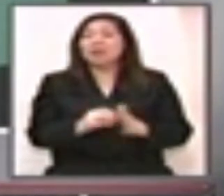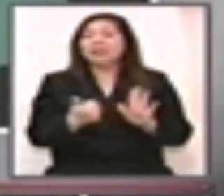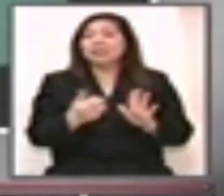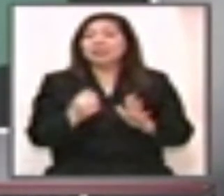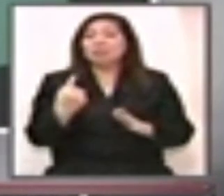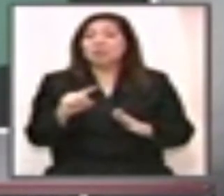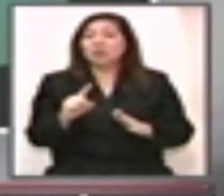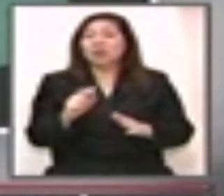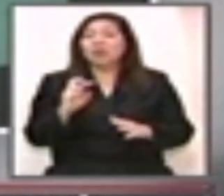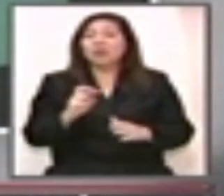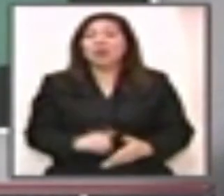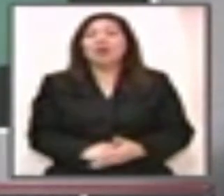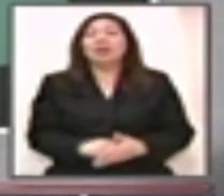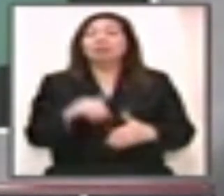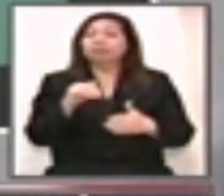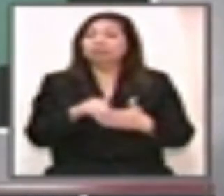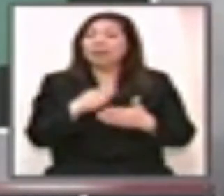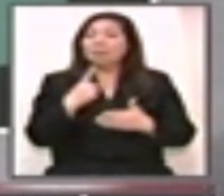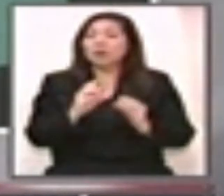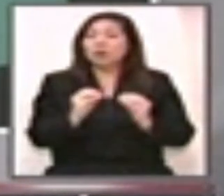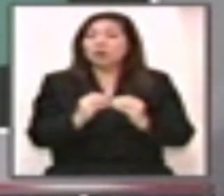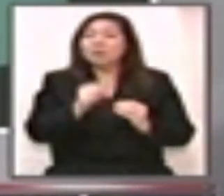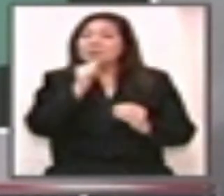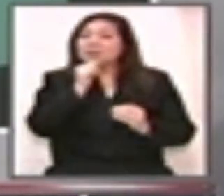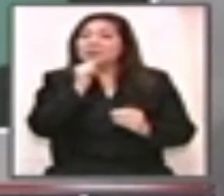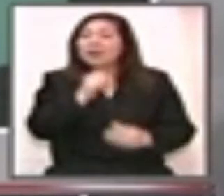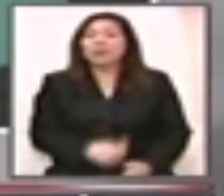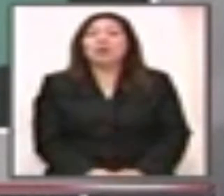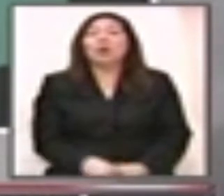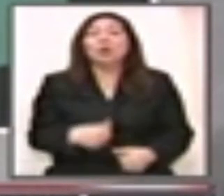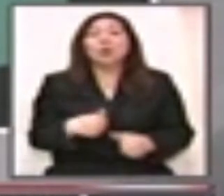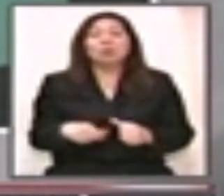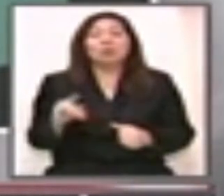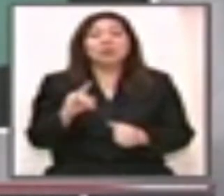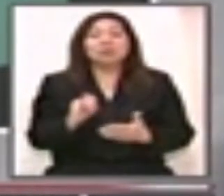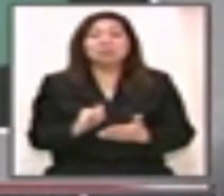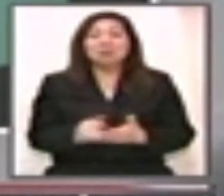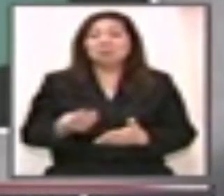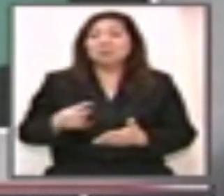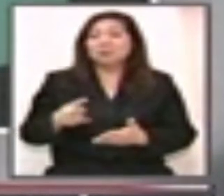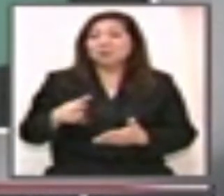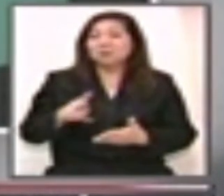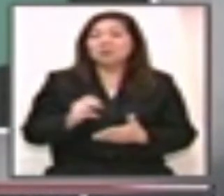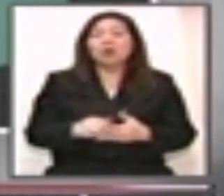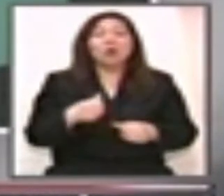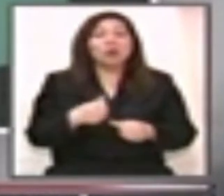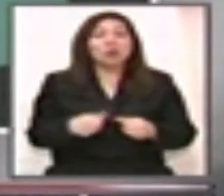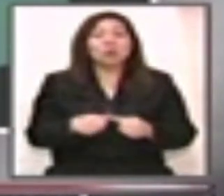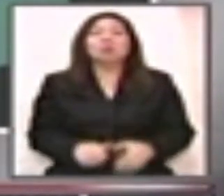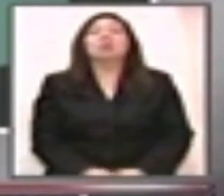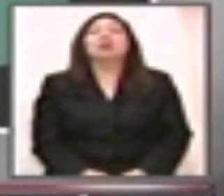60 millones de dólares en ahorro para el sector privado. El número de usuarios ha ido en aumento, el número